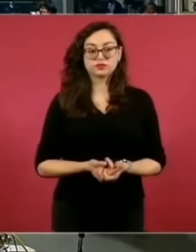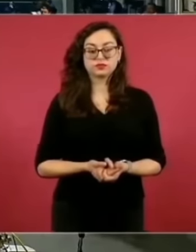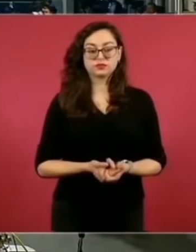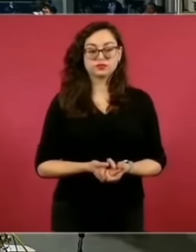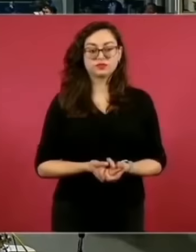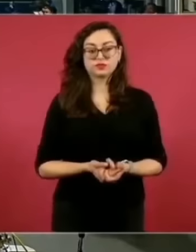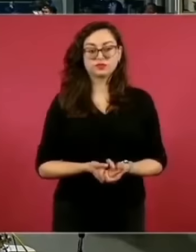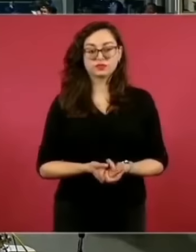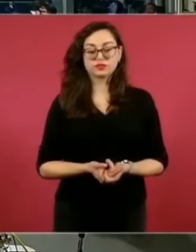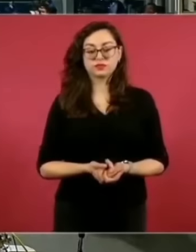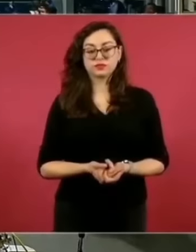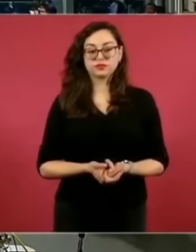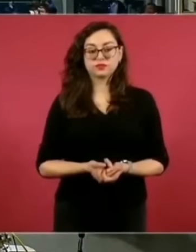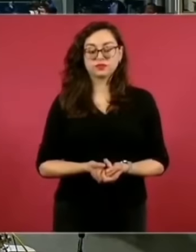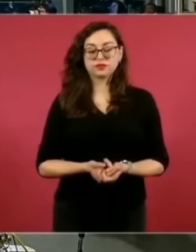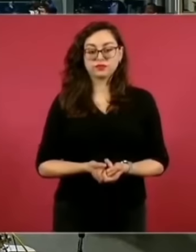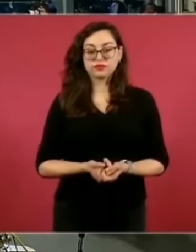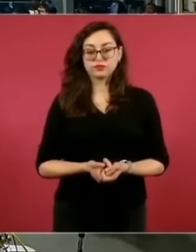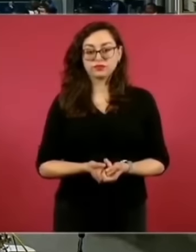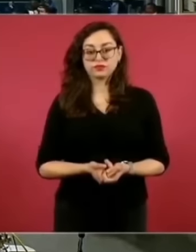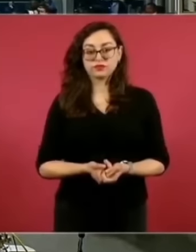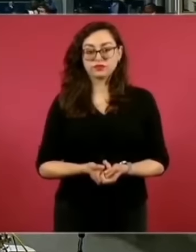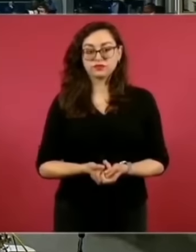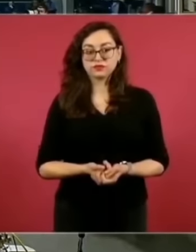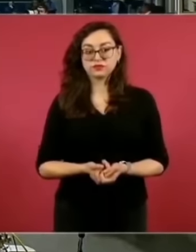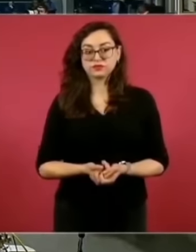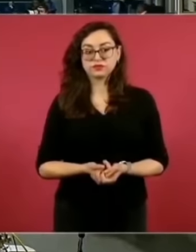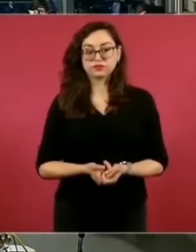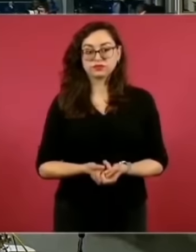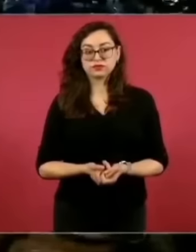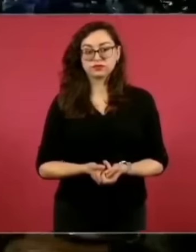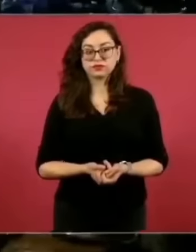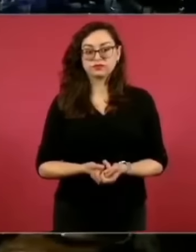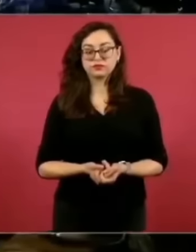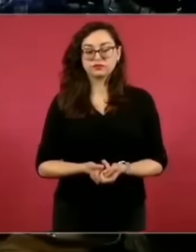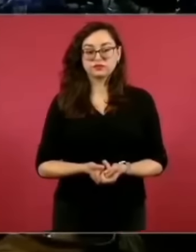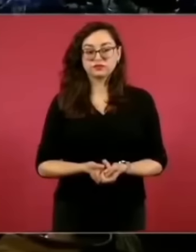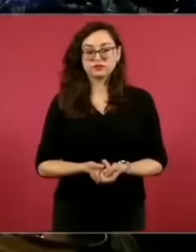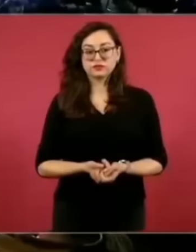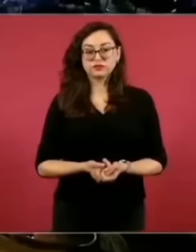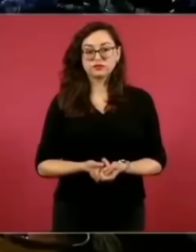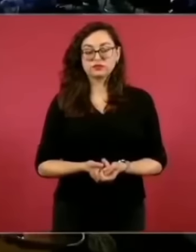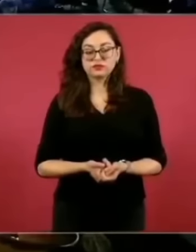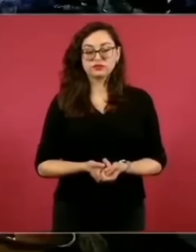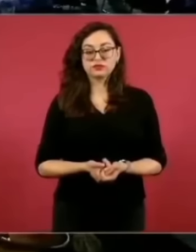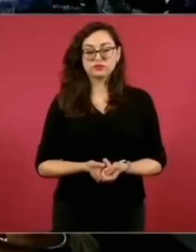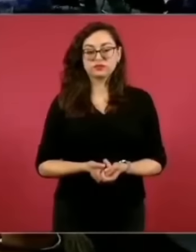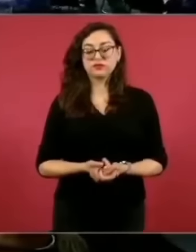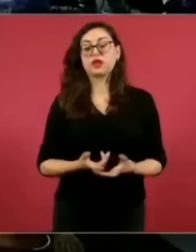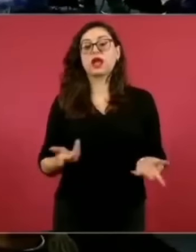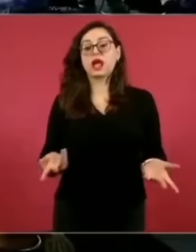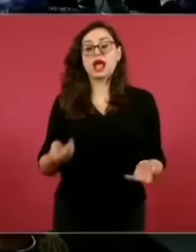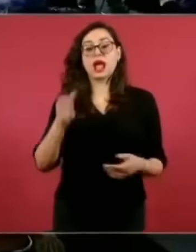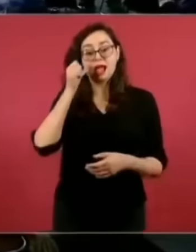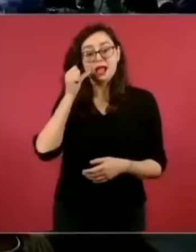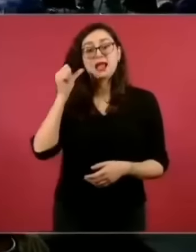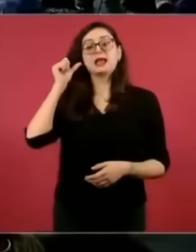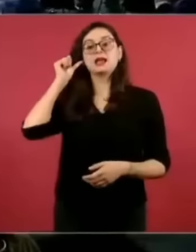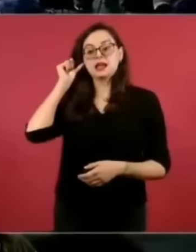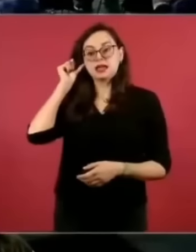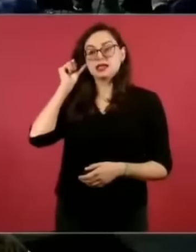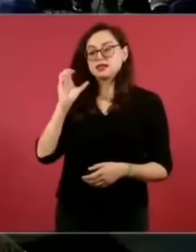a dar también respuesta por la sección a un comentario que hizo ayer